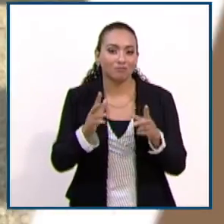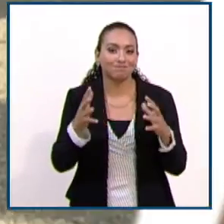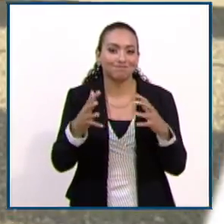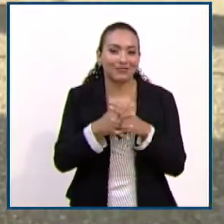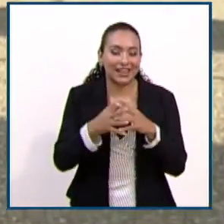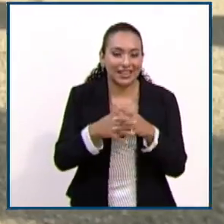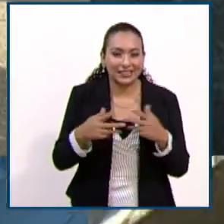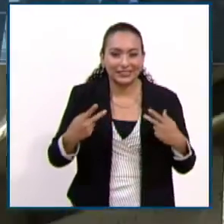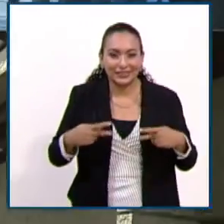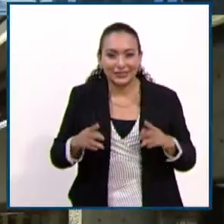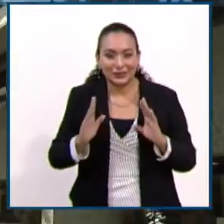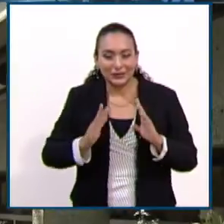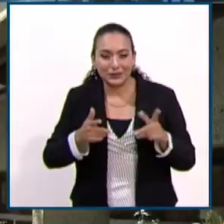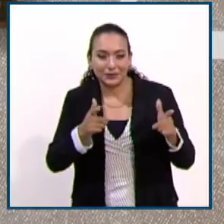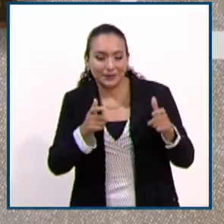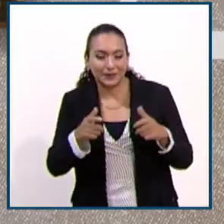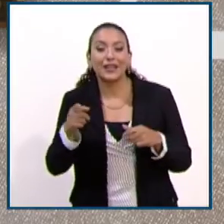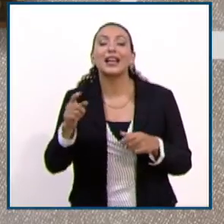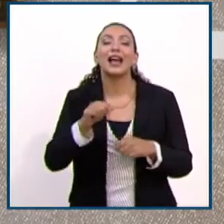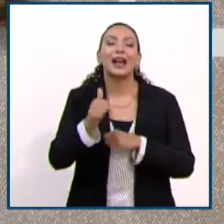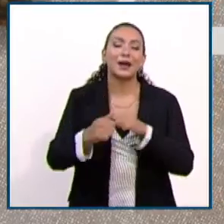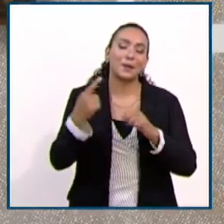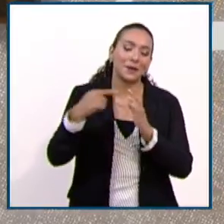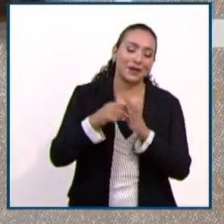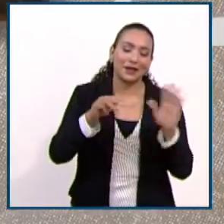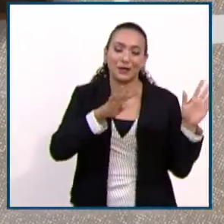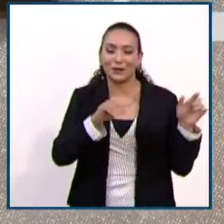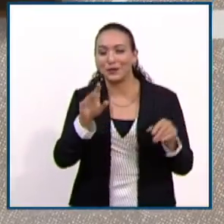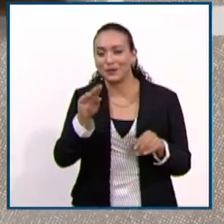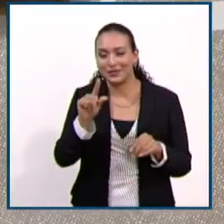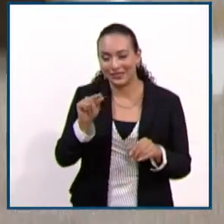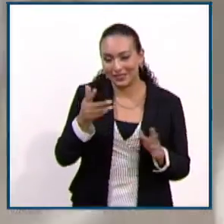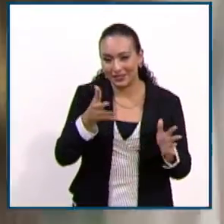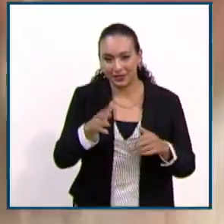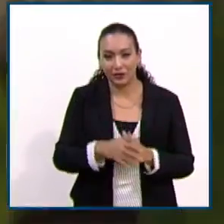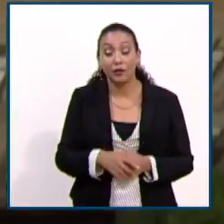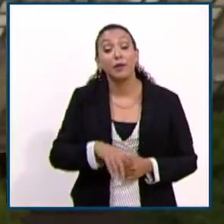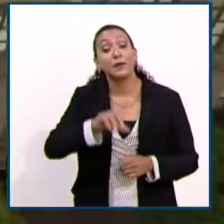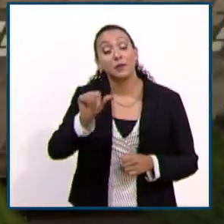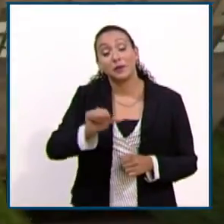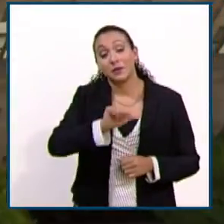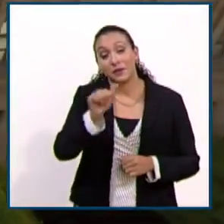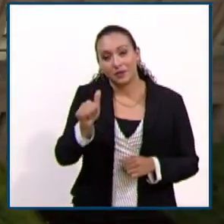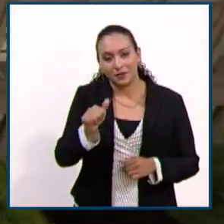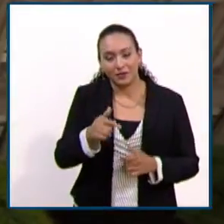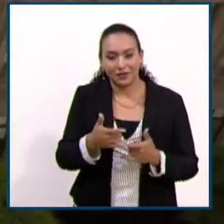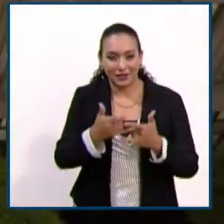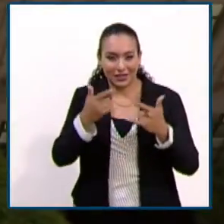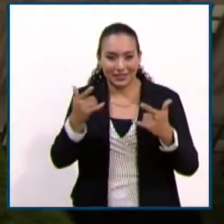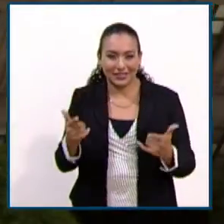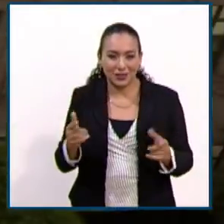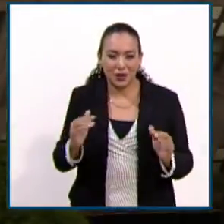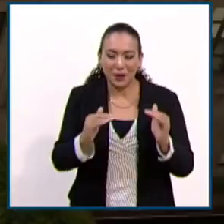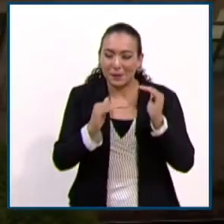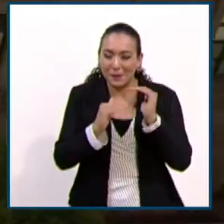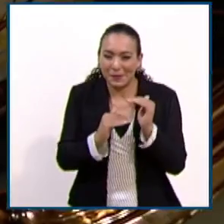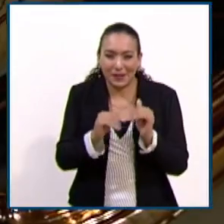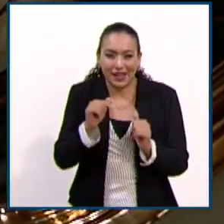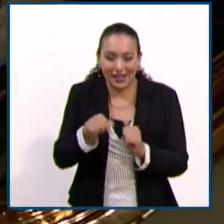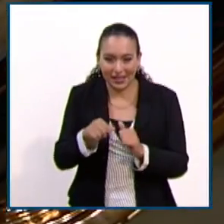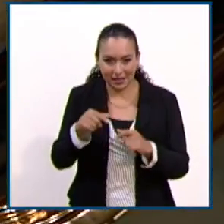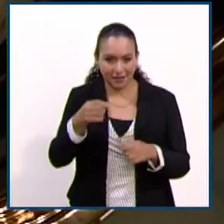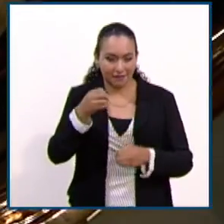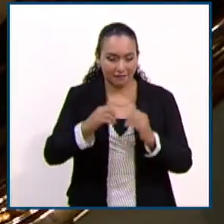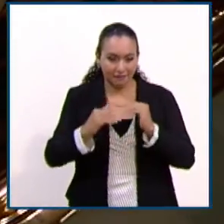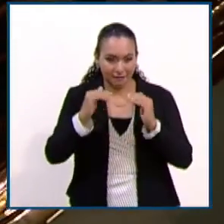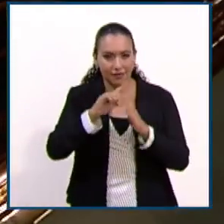y 70, y a las 10 de la noche con 5 minutos, en la serie documental Historia Mínima de la Corte, se estrena el